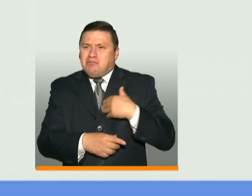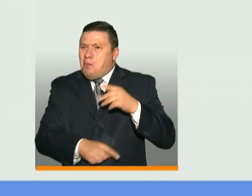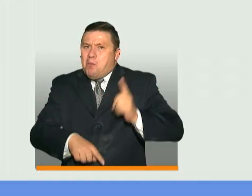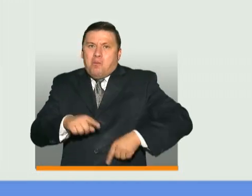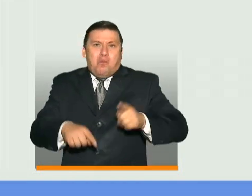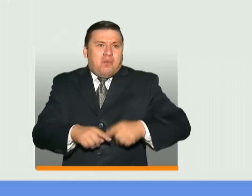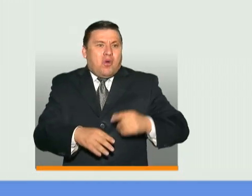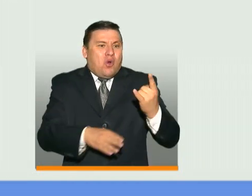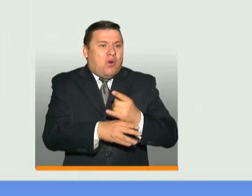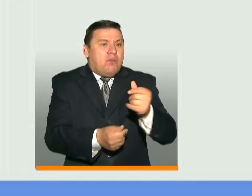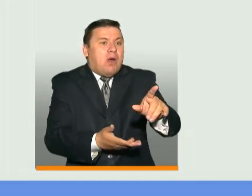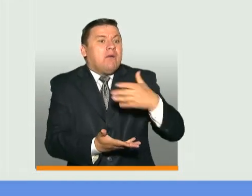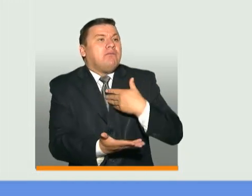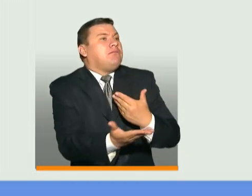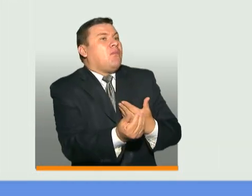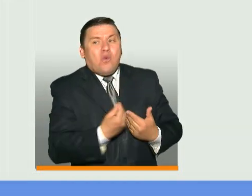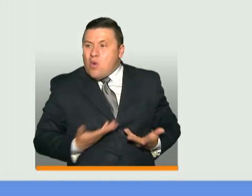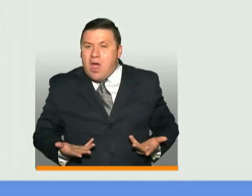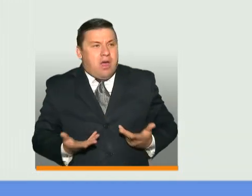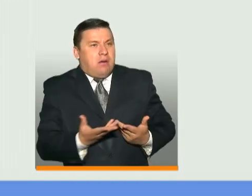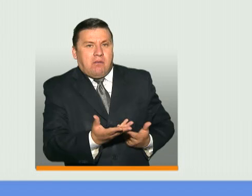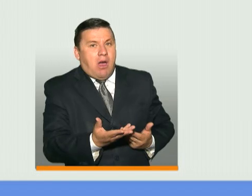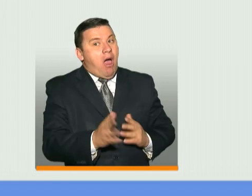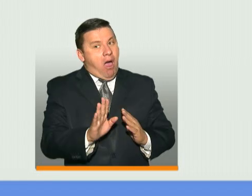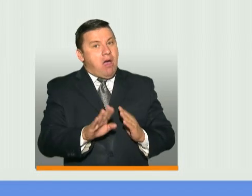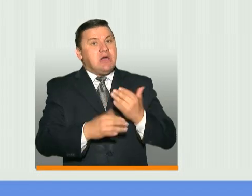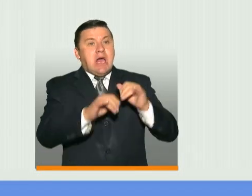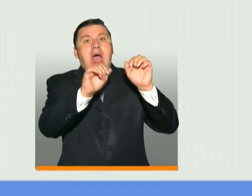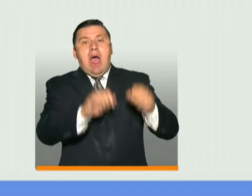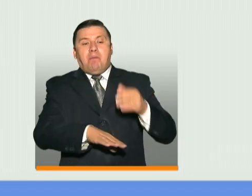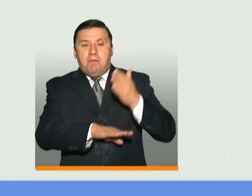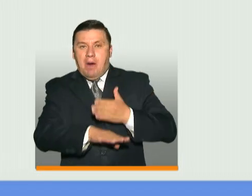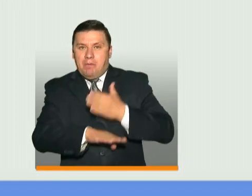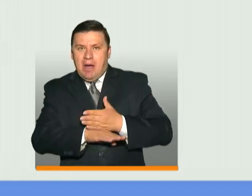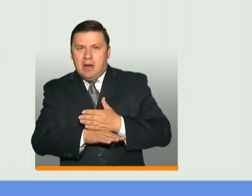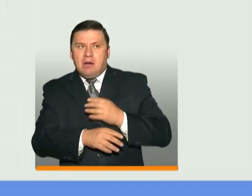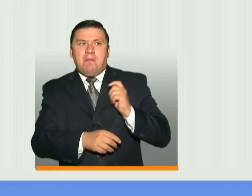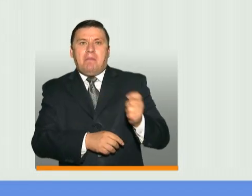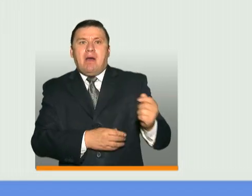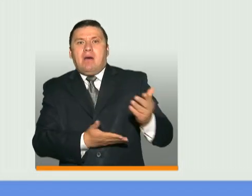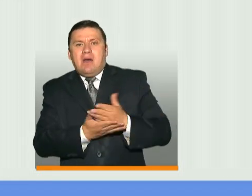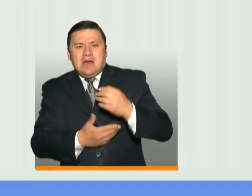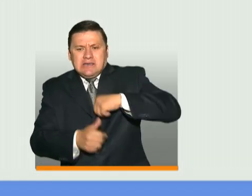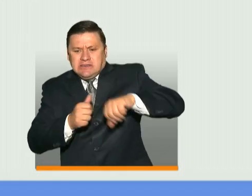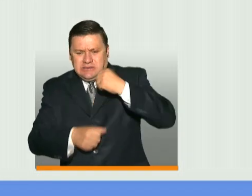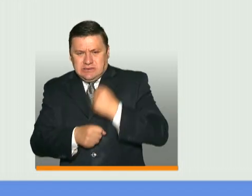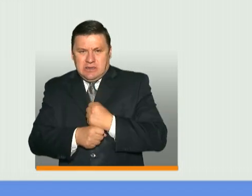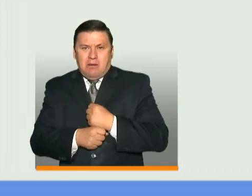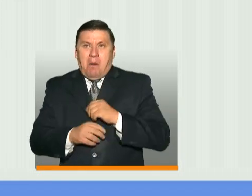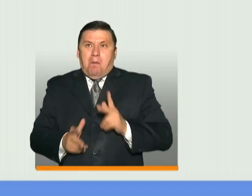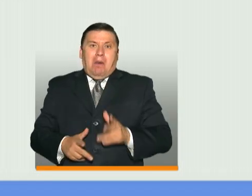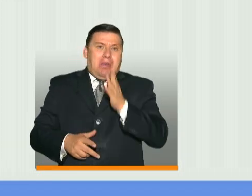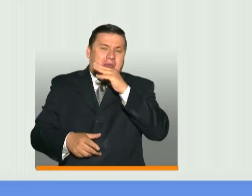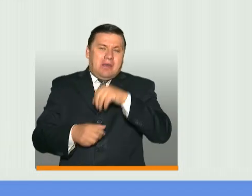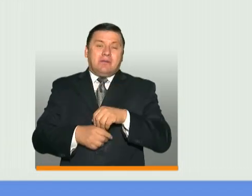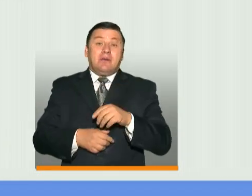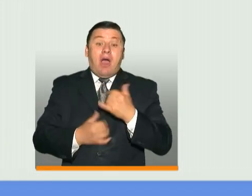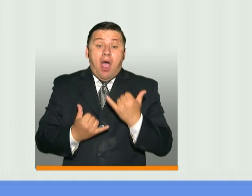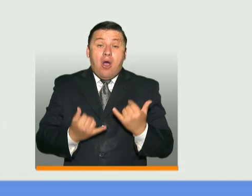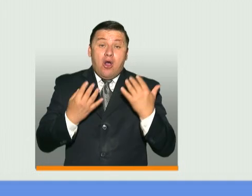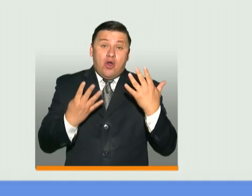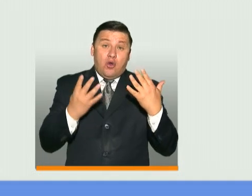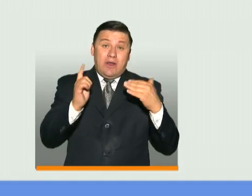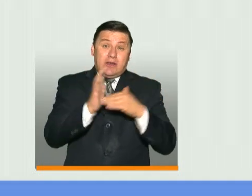no podían usar esos recursos, utilizarlos para ampliar las coberturas del cesante. Estamos hablando, pasamos de